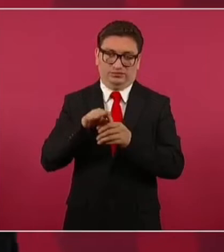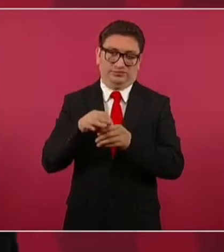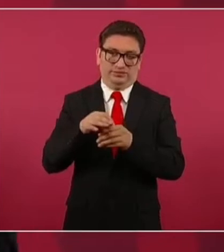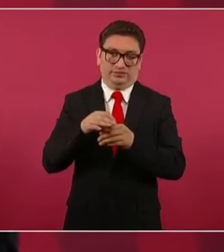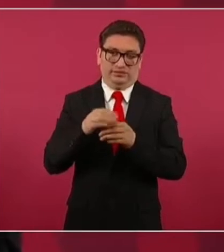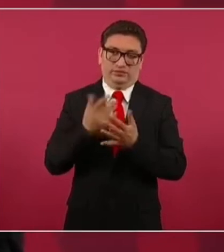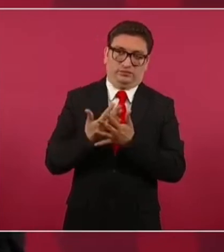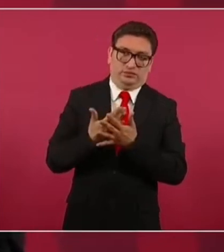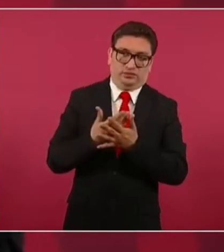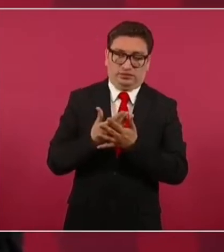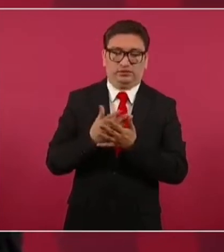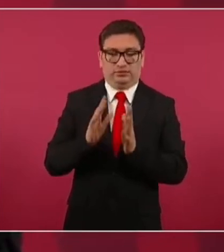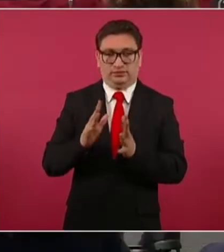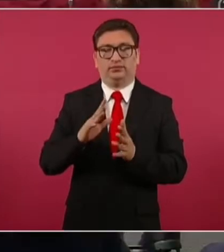ya.